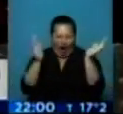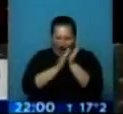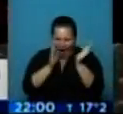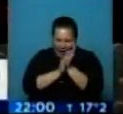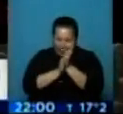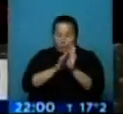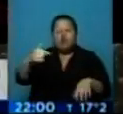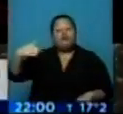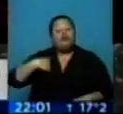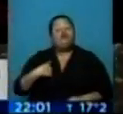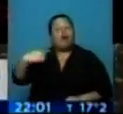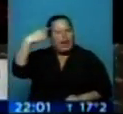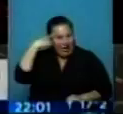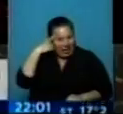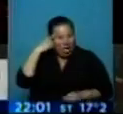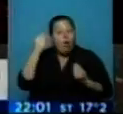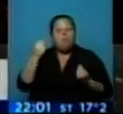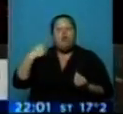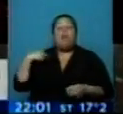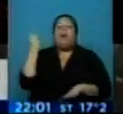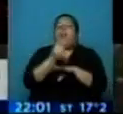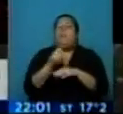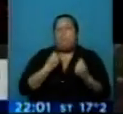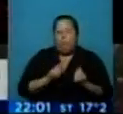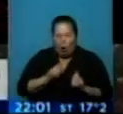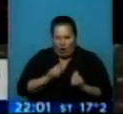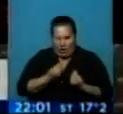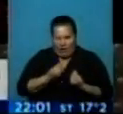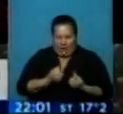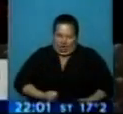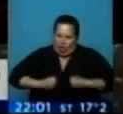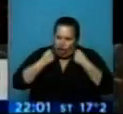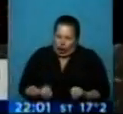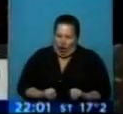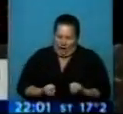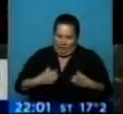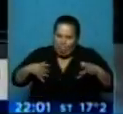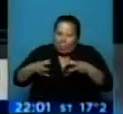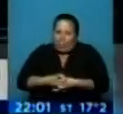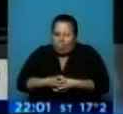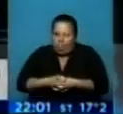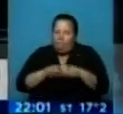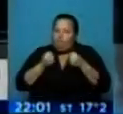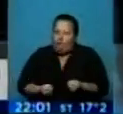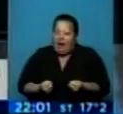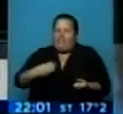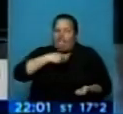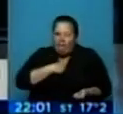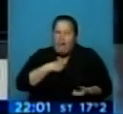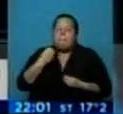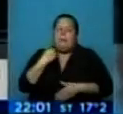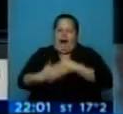Y yo creo, porque es lo que me trajo hasta aquí, en la fuerza, creo en la fuerza de la fe